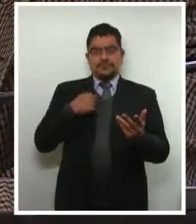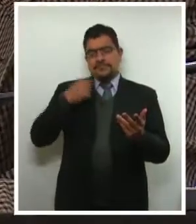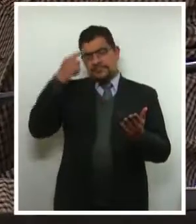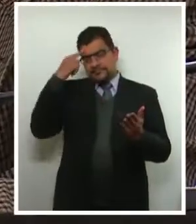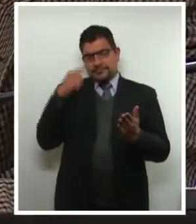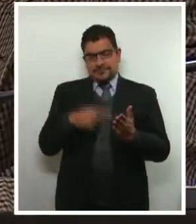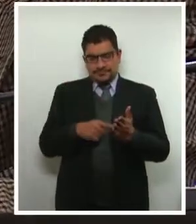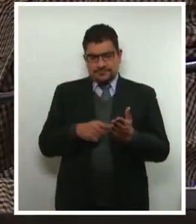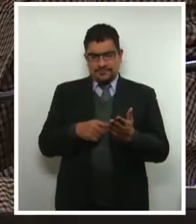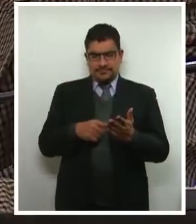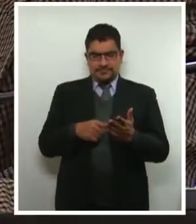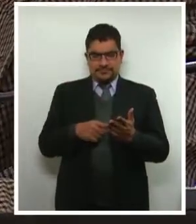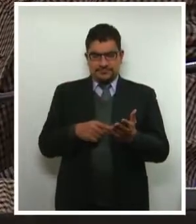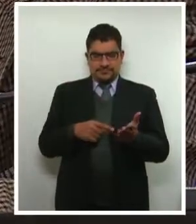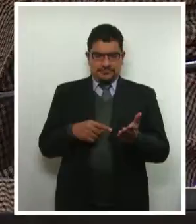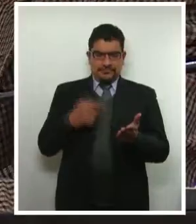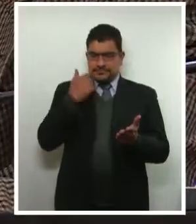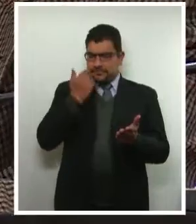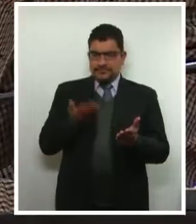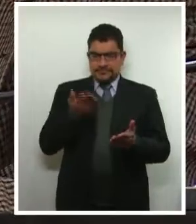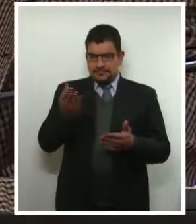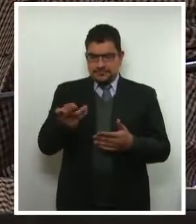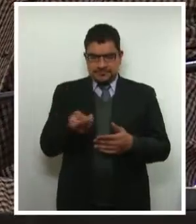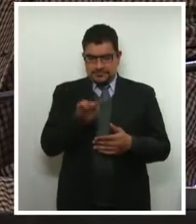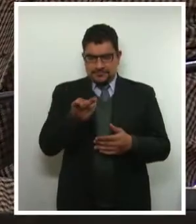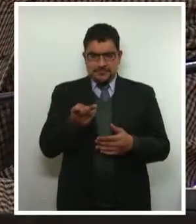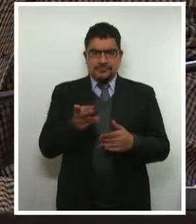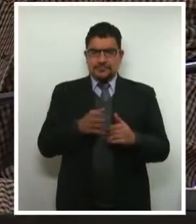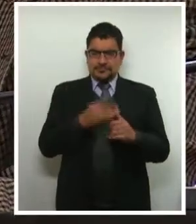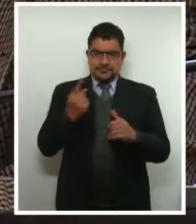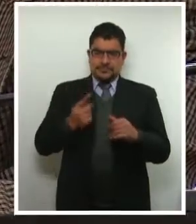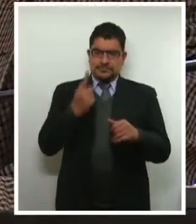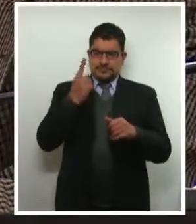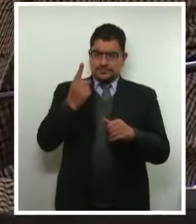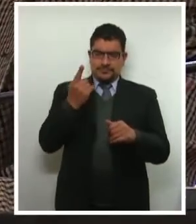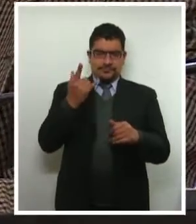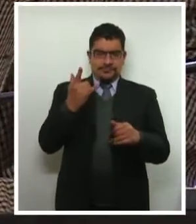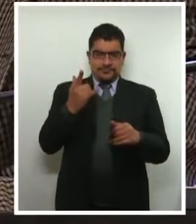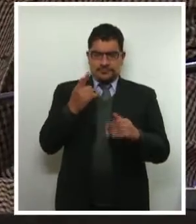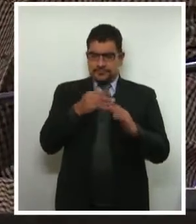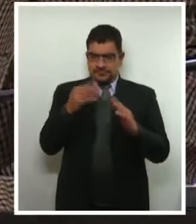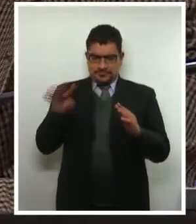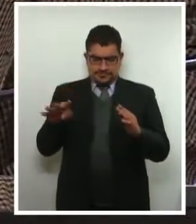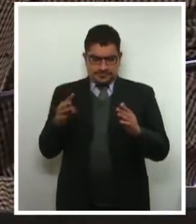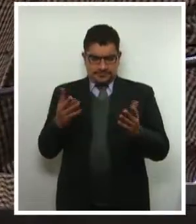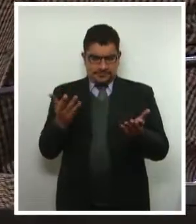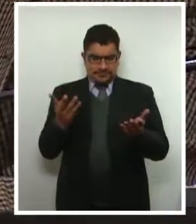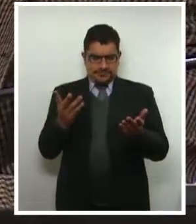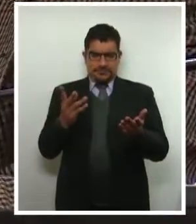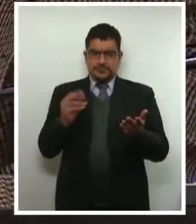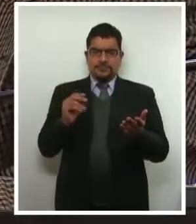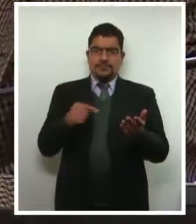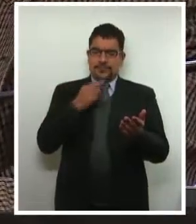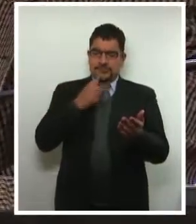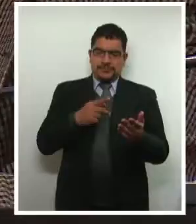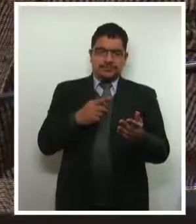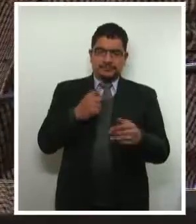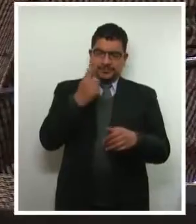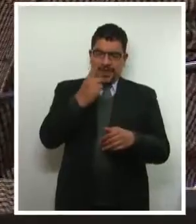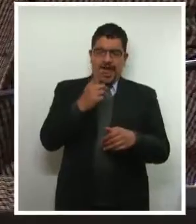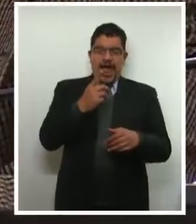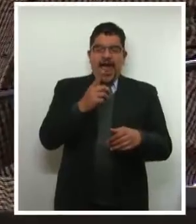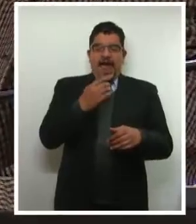Yo quería preguntar, ¿por qué el 1 de junio de 19? ¿Por qué no el 1 de enero